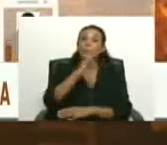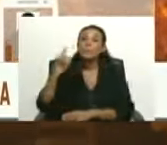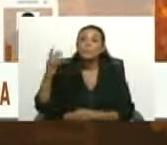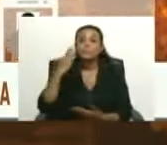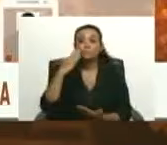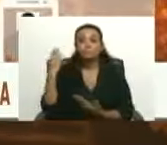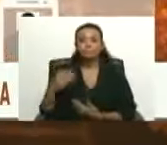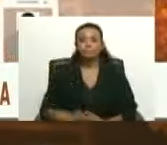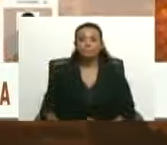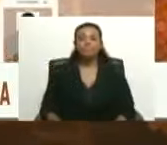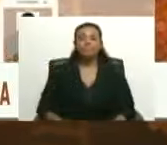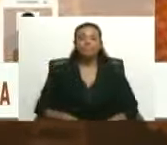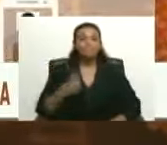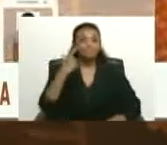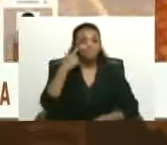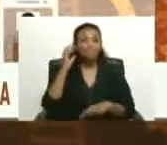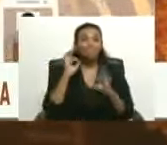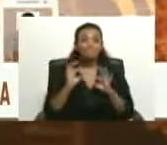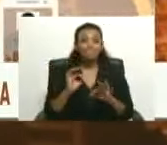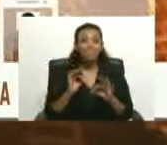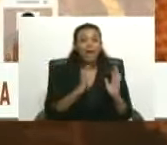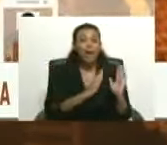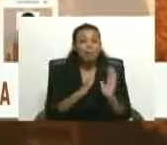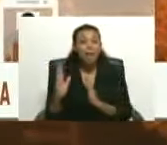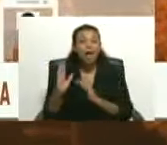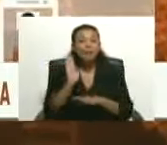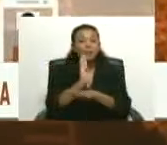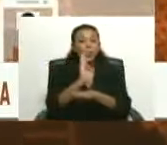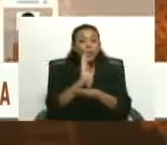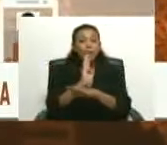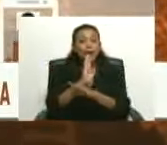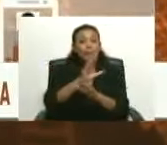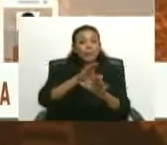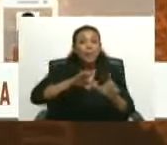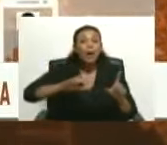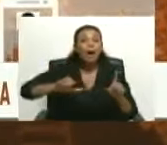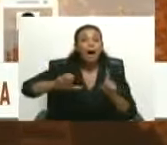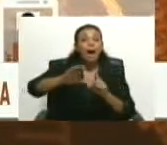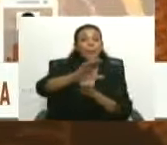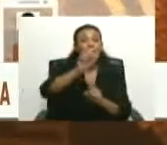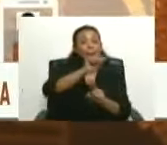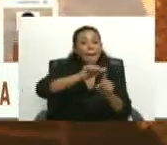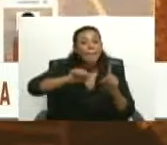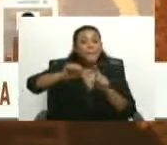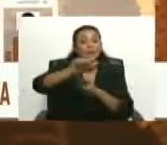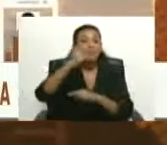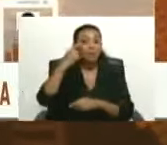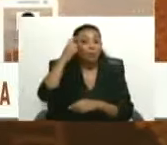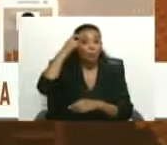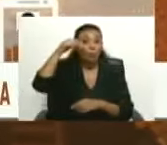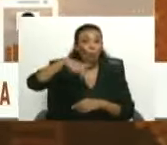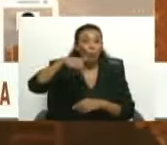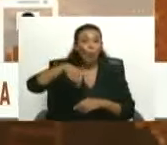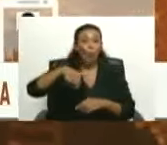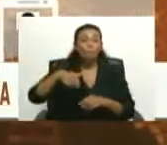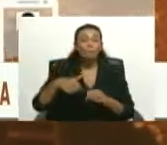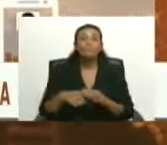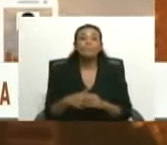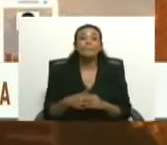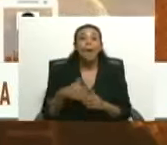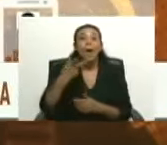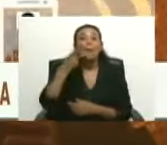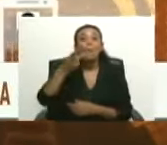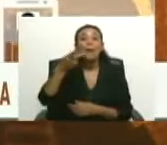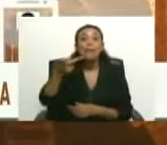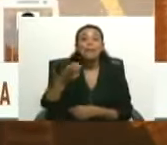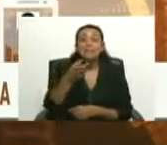Correcto, hay que insistir mucho en esos planes. Y hoy nace el Partido Verde de